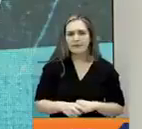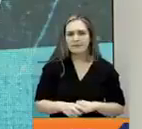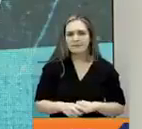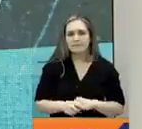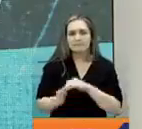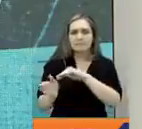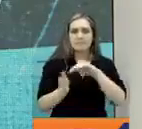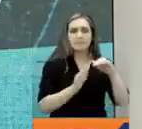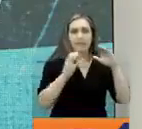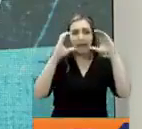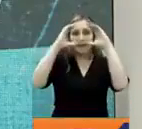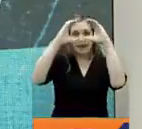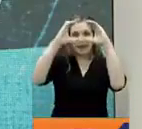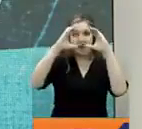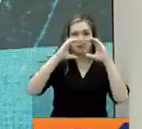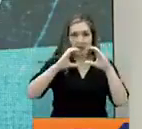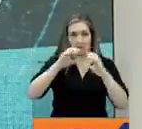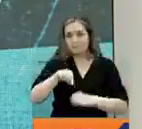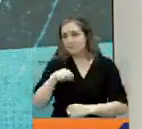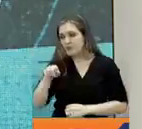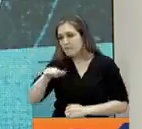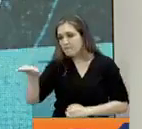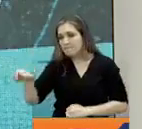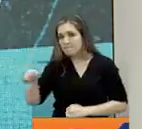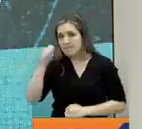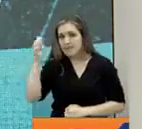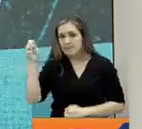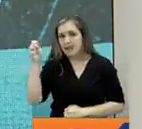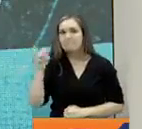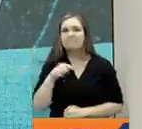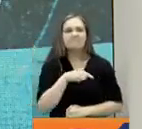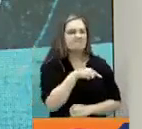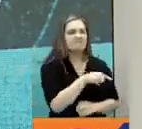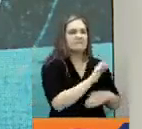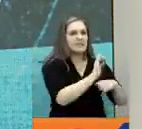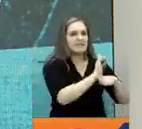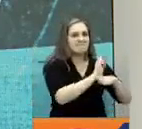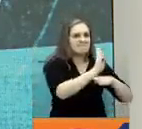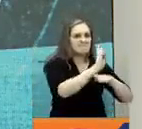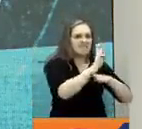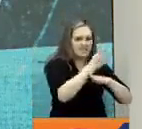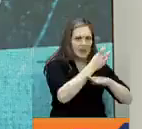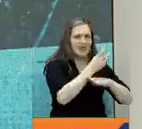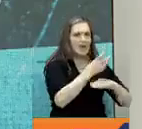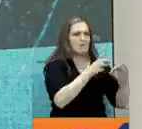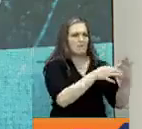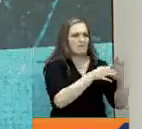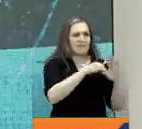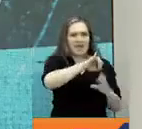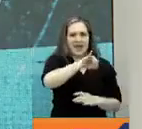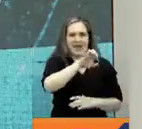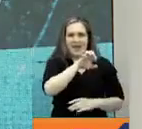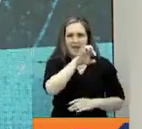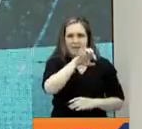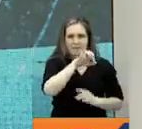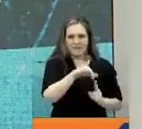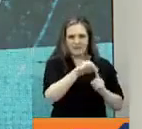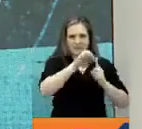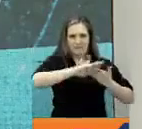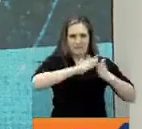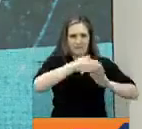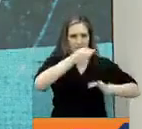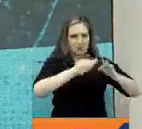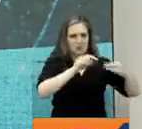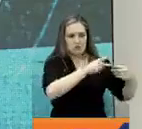y en caquetá y meta la fiscalía y las que realizarán diligencias de exhumación e inhumación como parte del proceso de búsqueda de víctimas